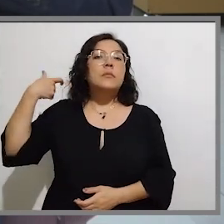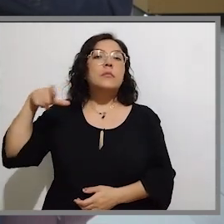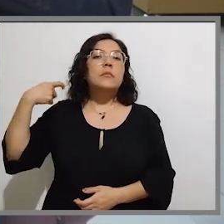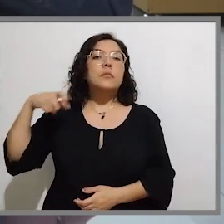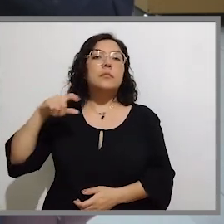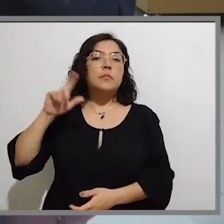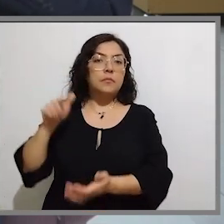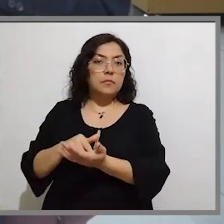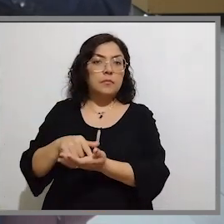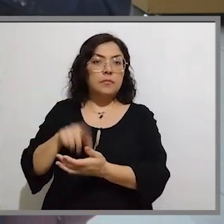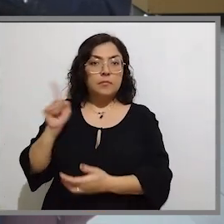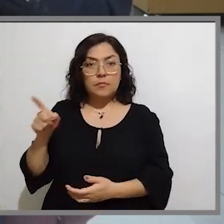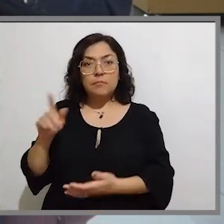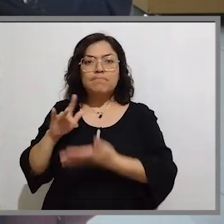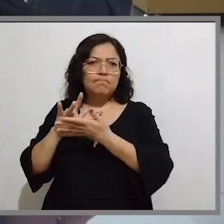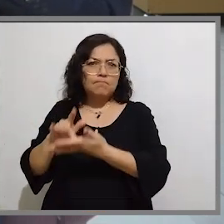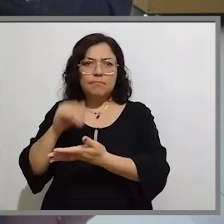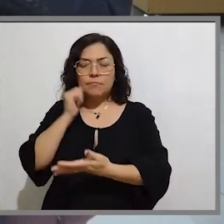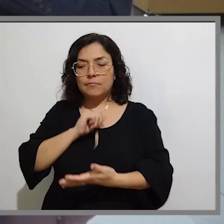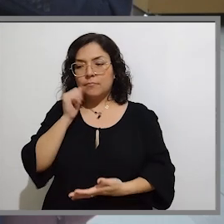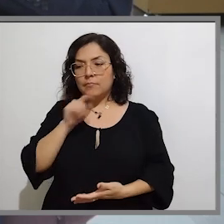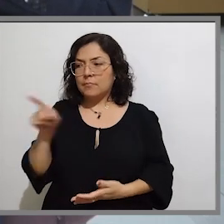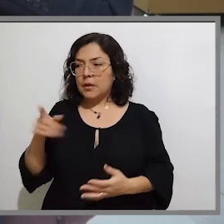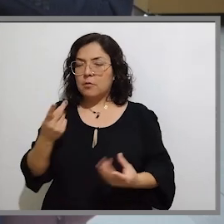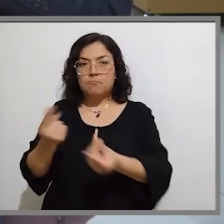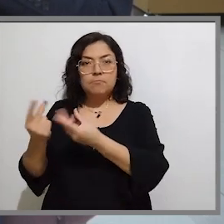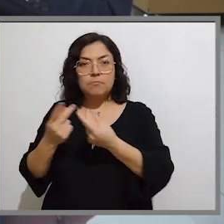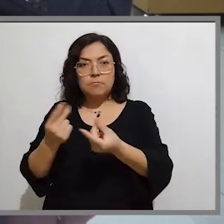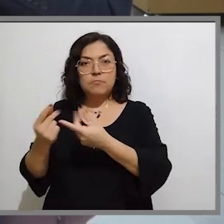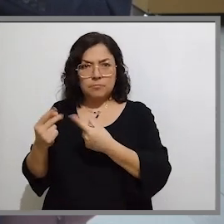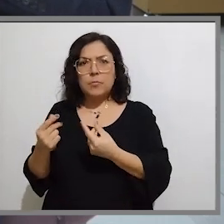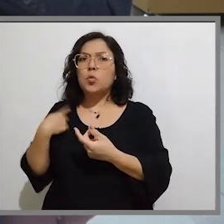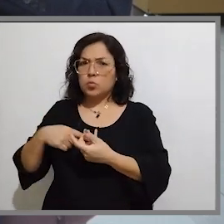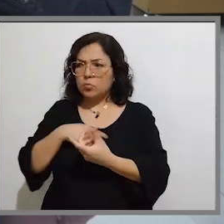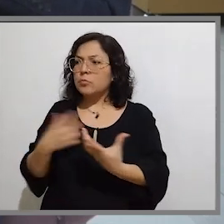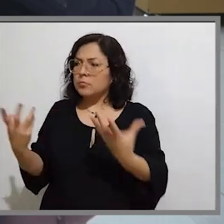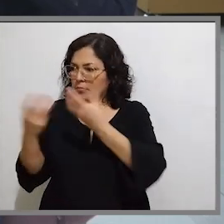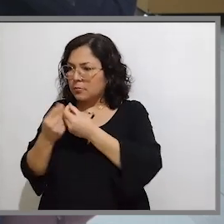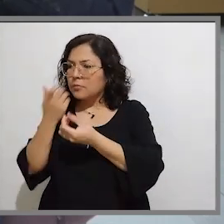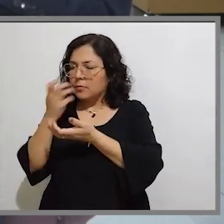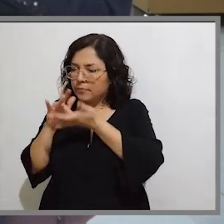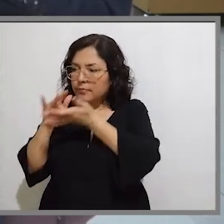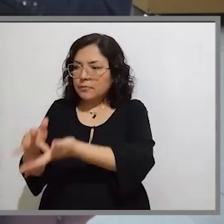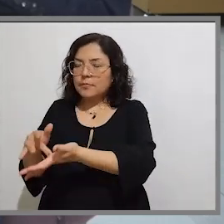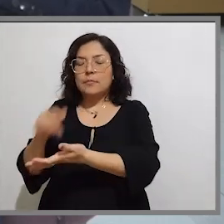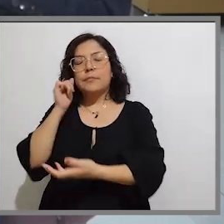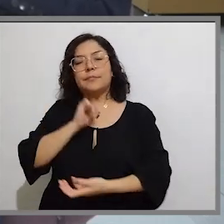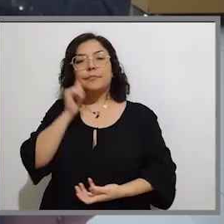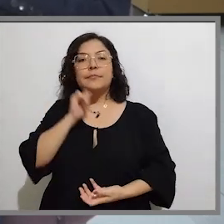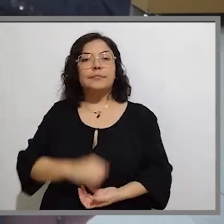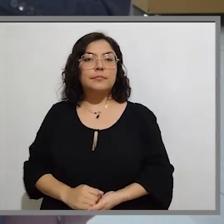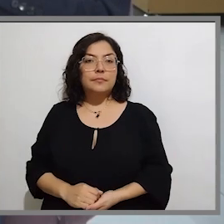muy activo en la materia, y con quien seguramente tendremos por ahí algunos eventos de difusión de estas